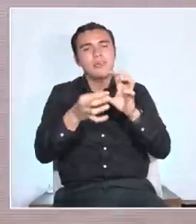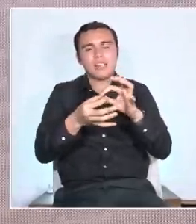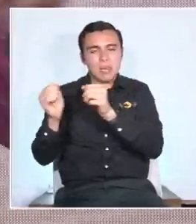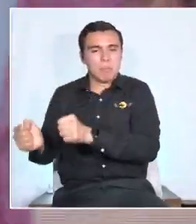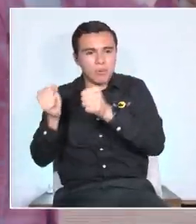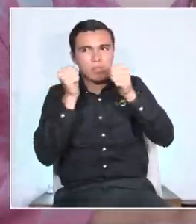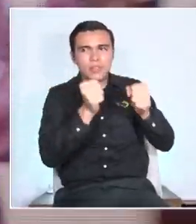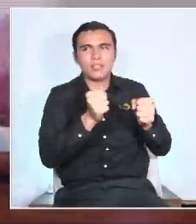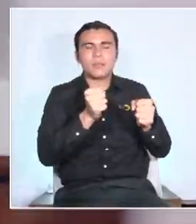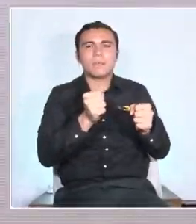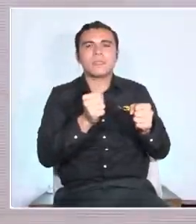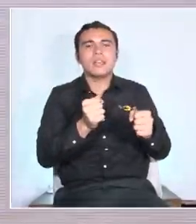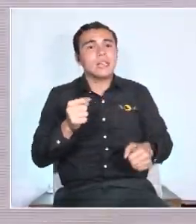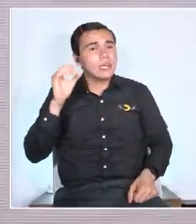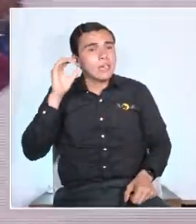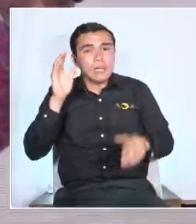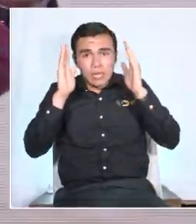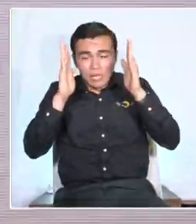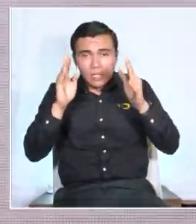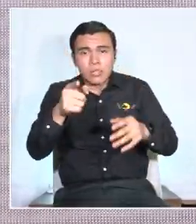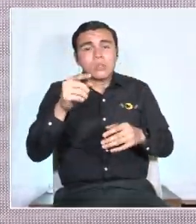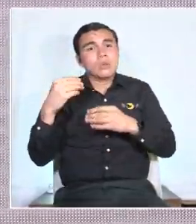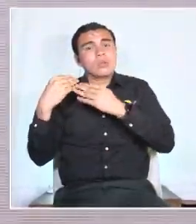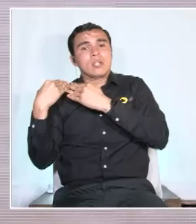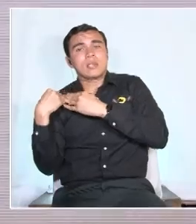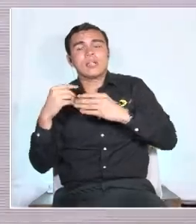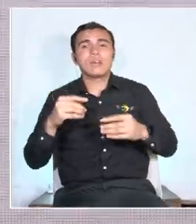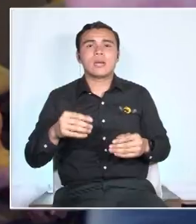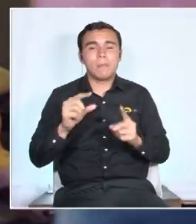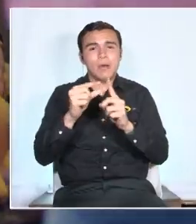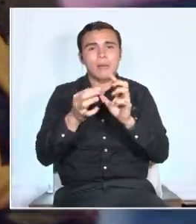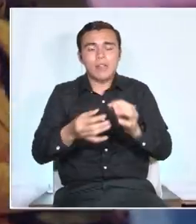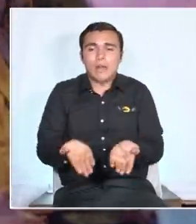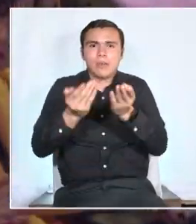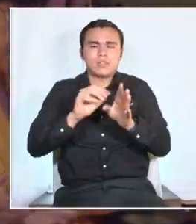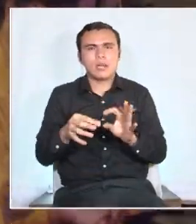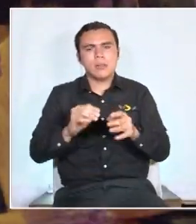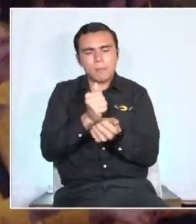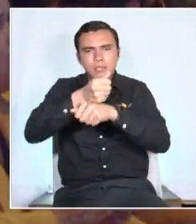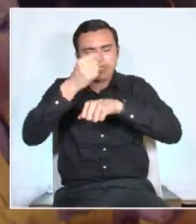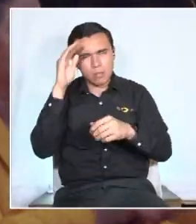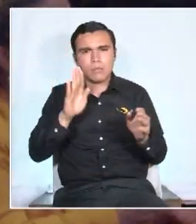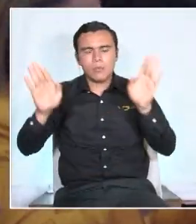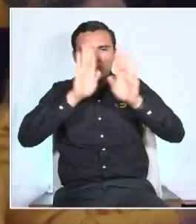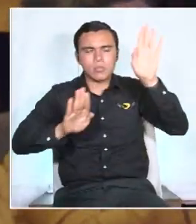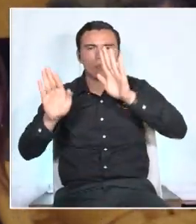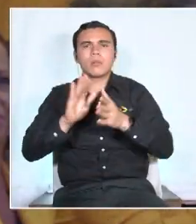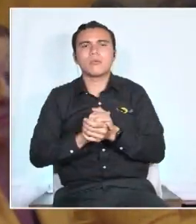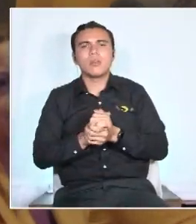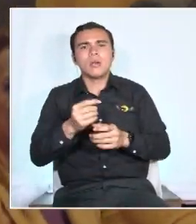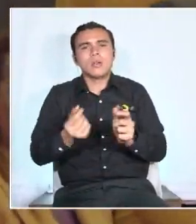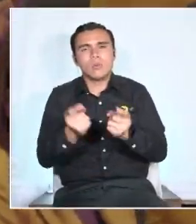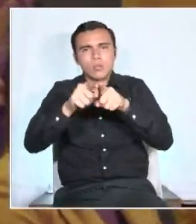palabra. Escucha. Siempre tú cargas una palabra para levantar a aquel que está pasando por momentos difíciles. Cuando